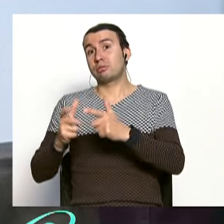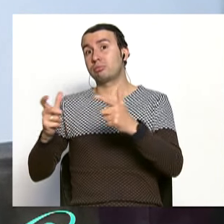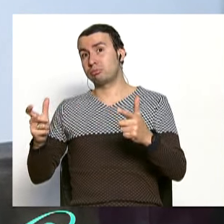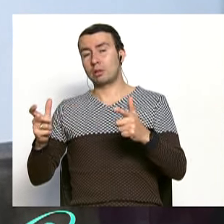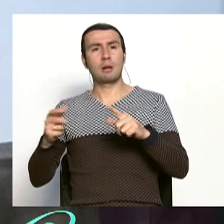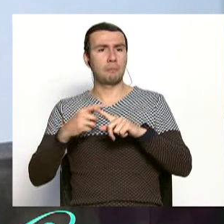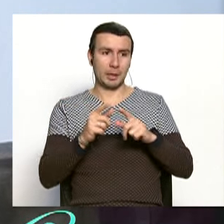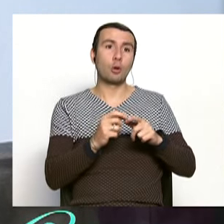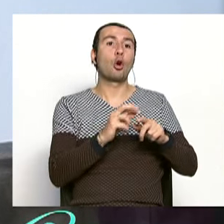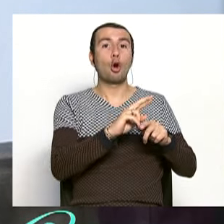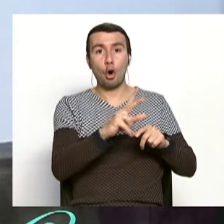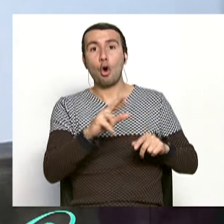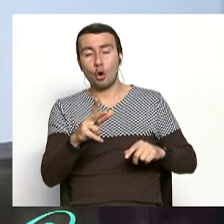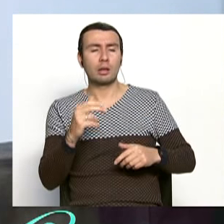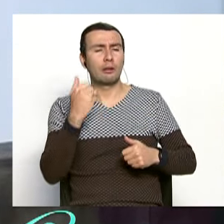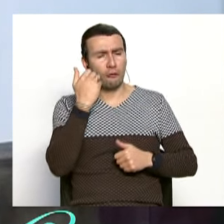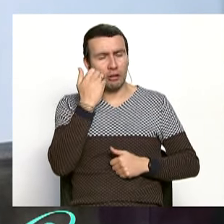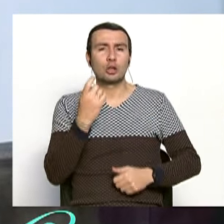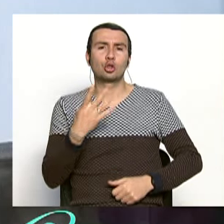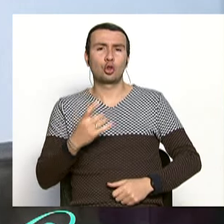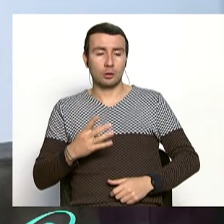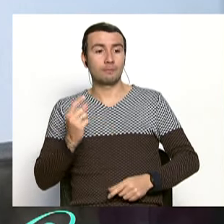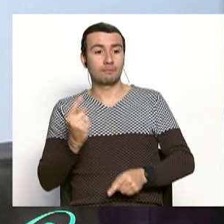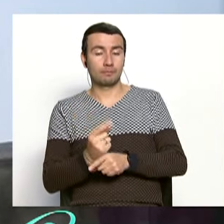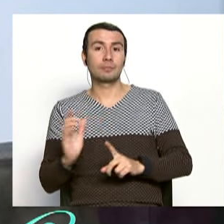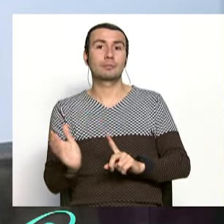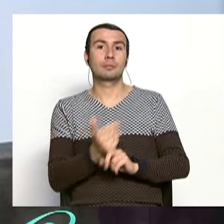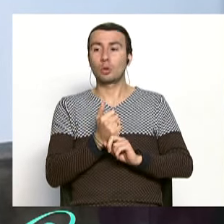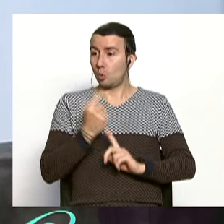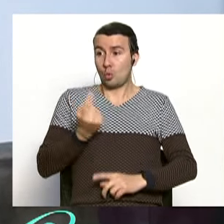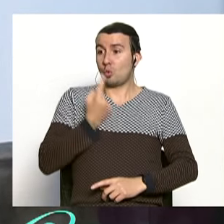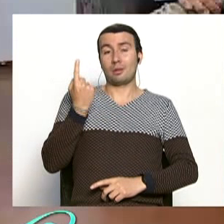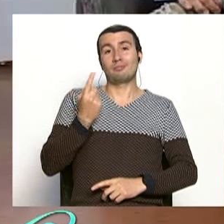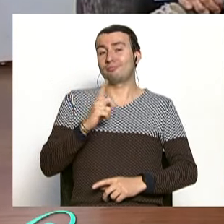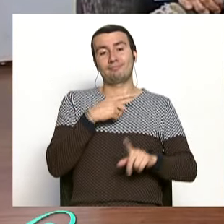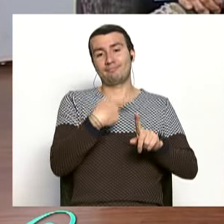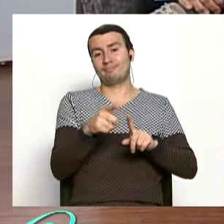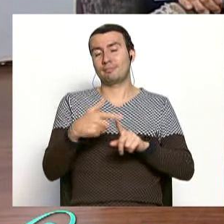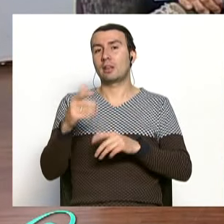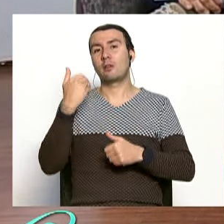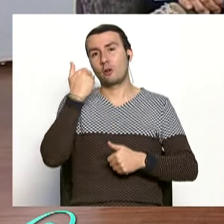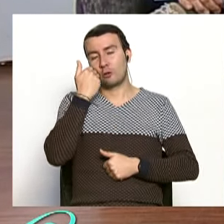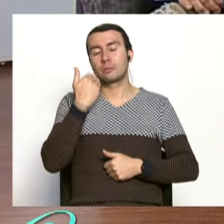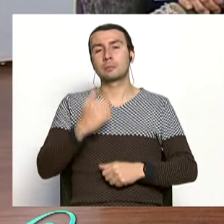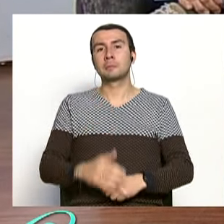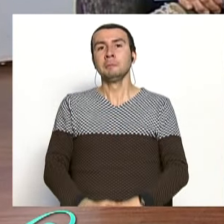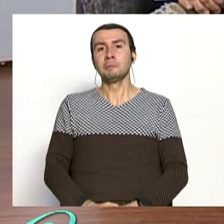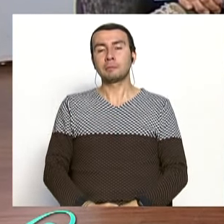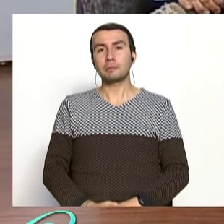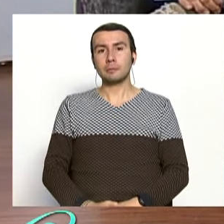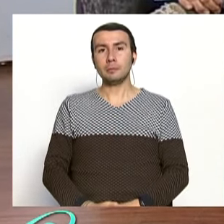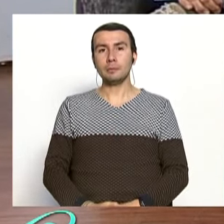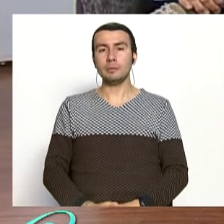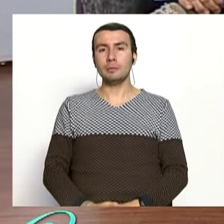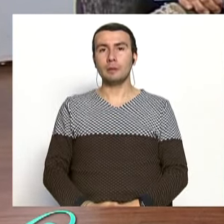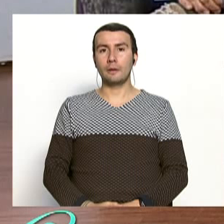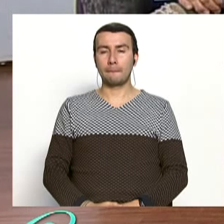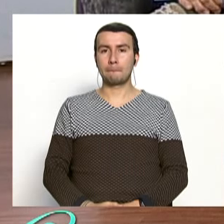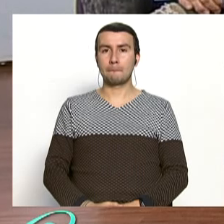la más la más frecuente perdón pero no es la única y como y como lo